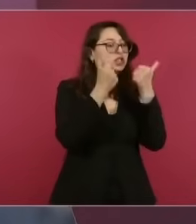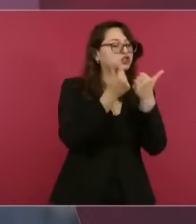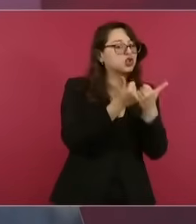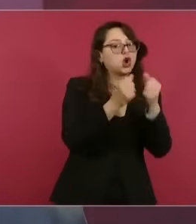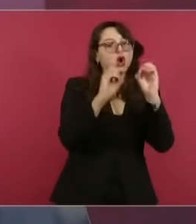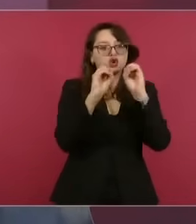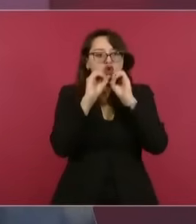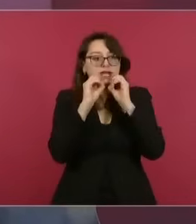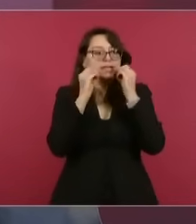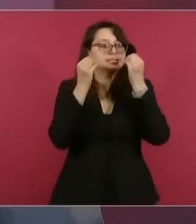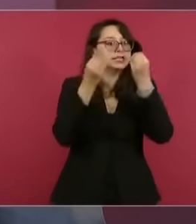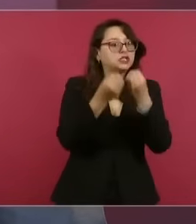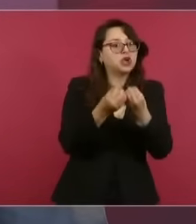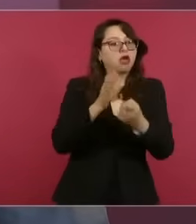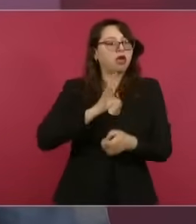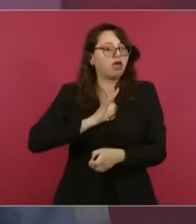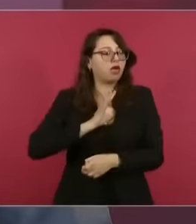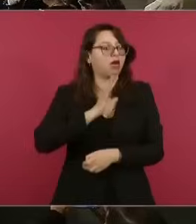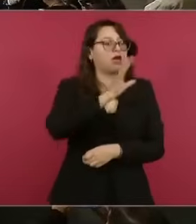intermediarios.